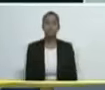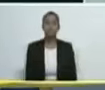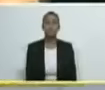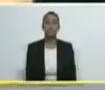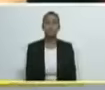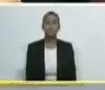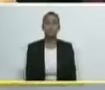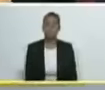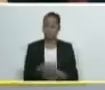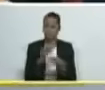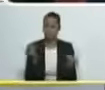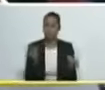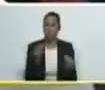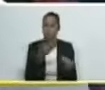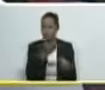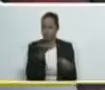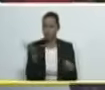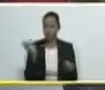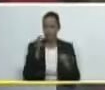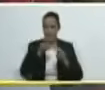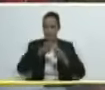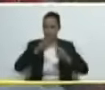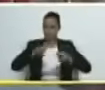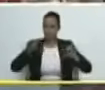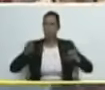Héctor, Nico, compañeros, compañeras,